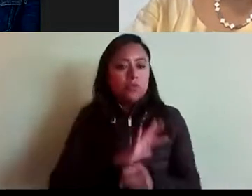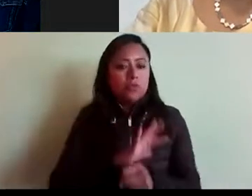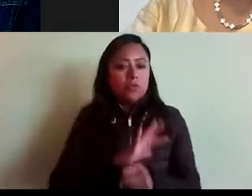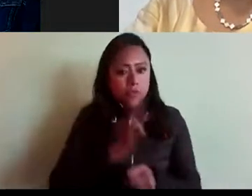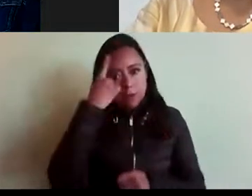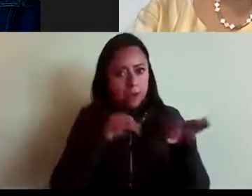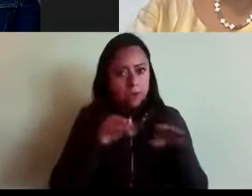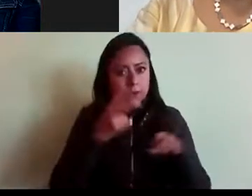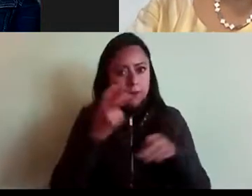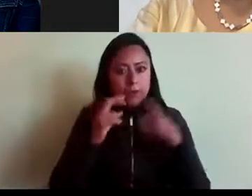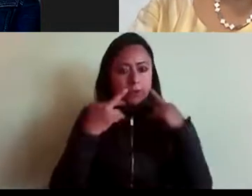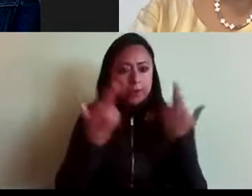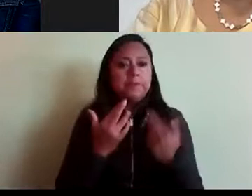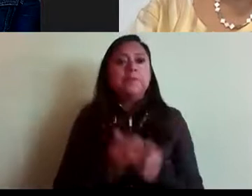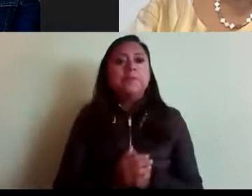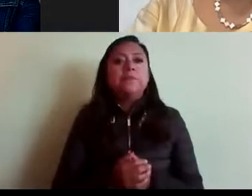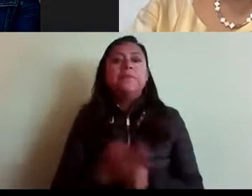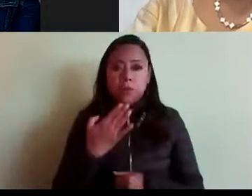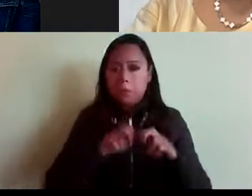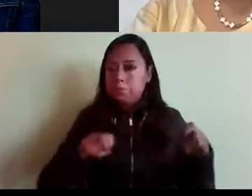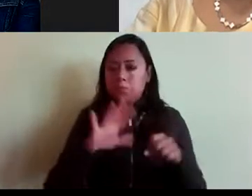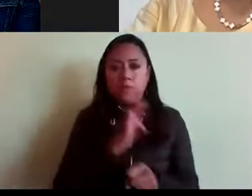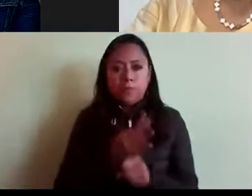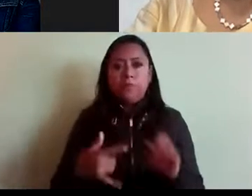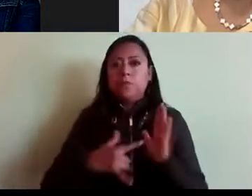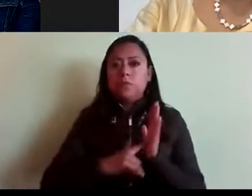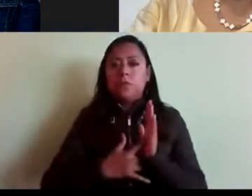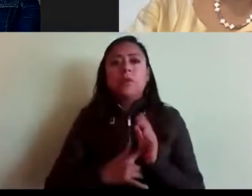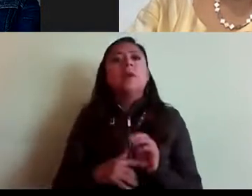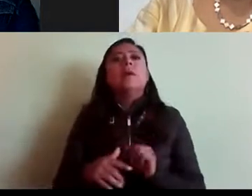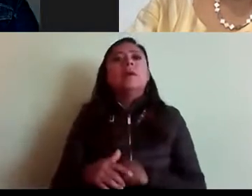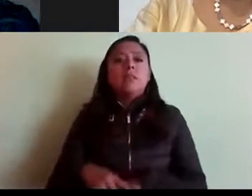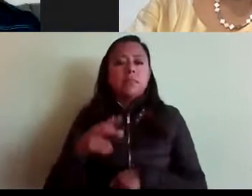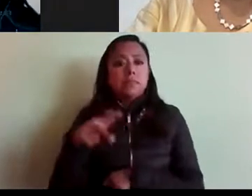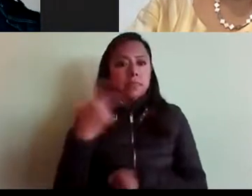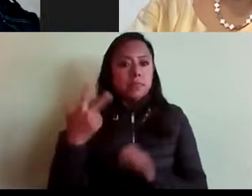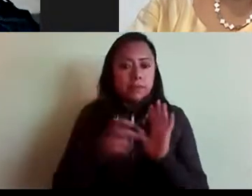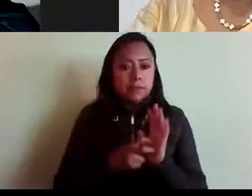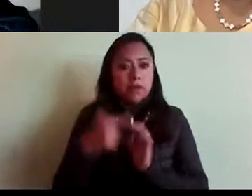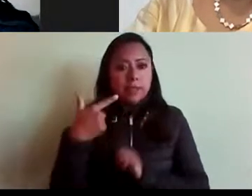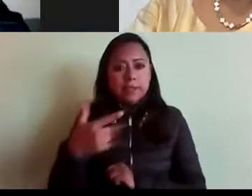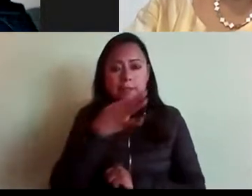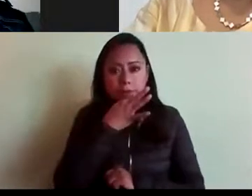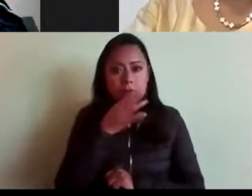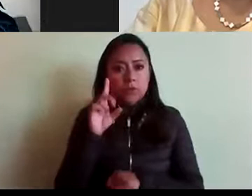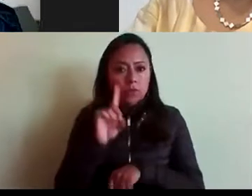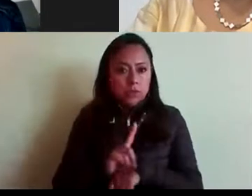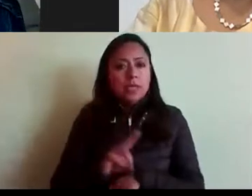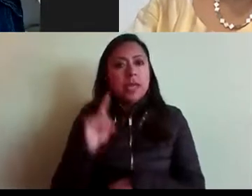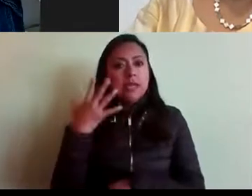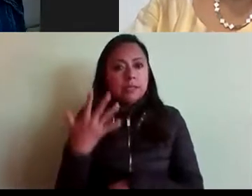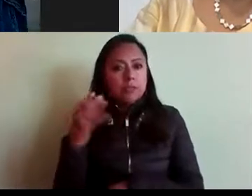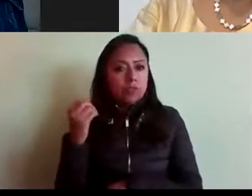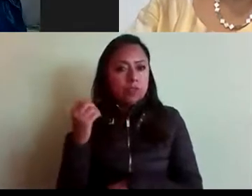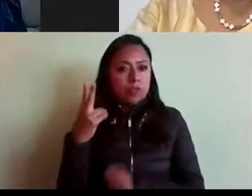gracias. Toda vez que existe el quorum reglamentario, siendo a las 13 horas con 7 minutos del día 5 de octubre de 2020, se abre